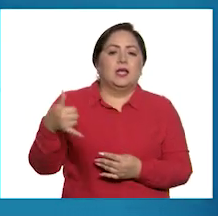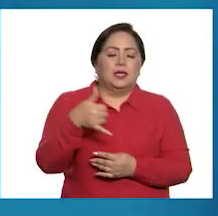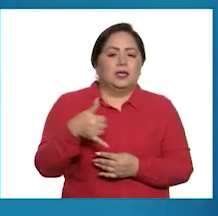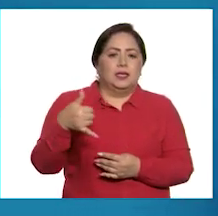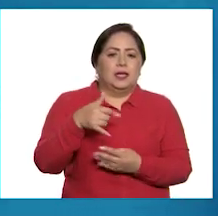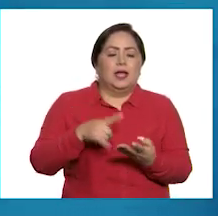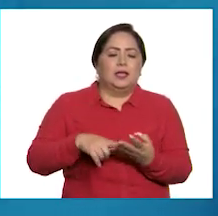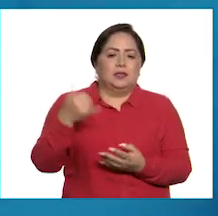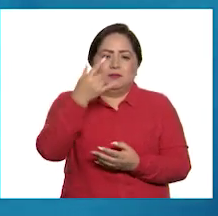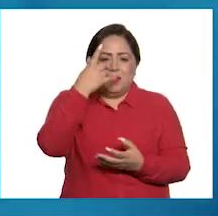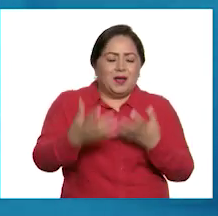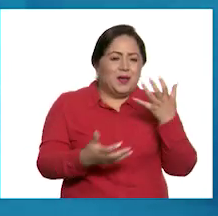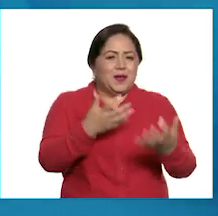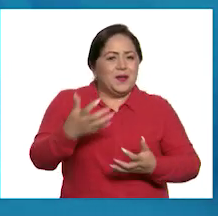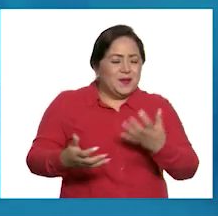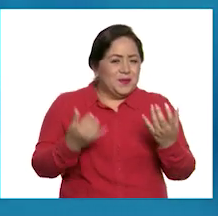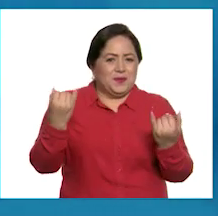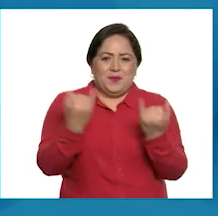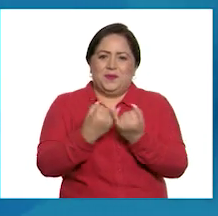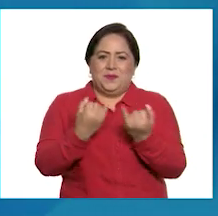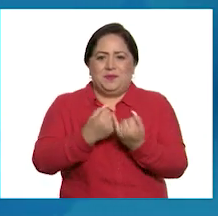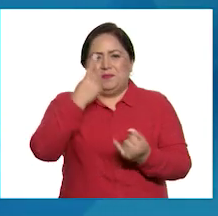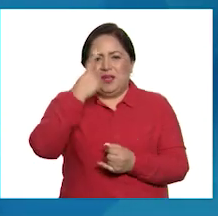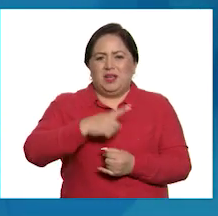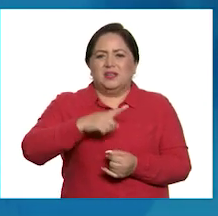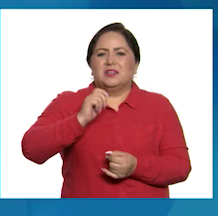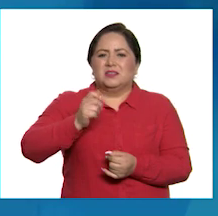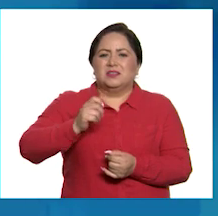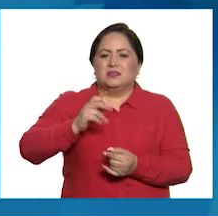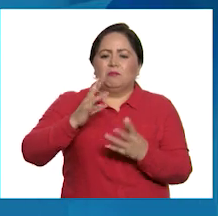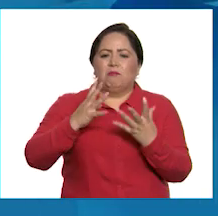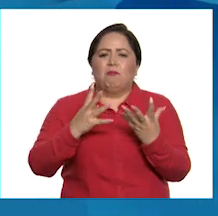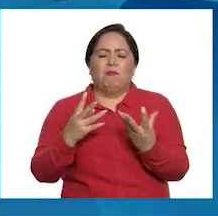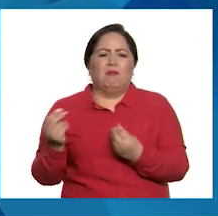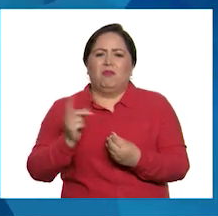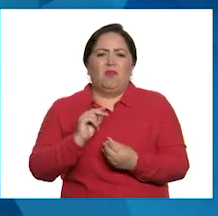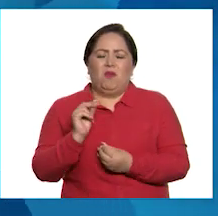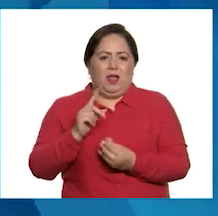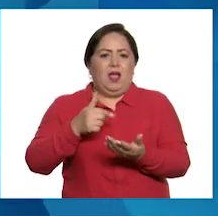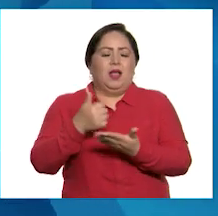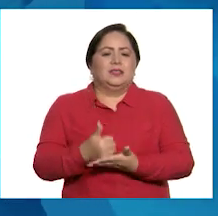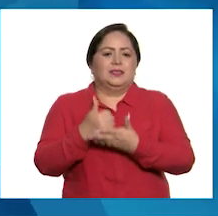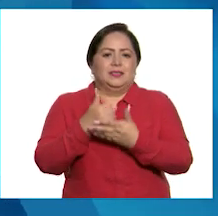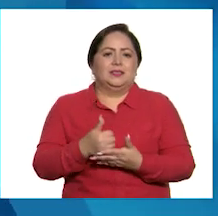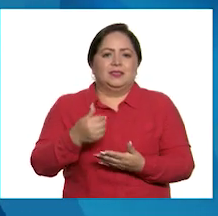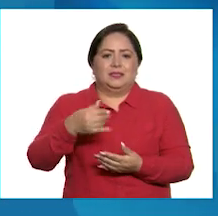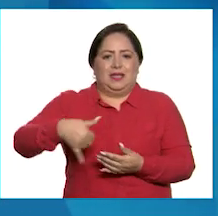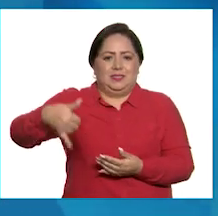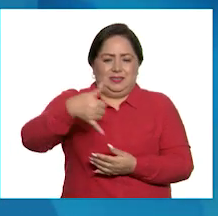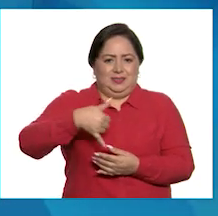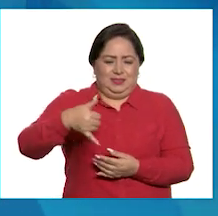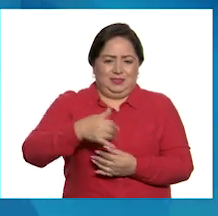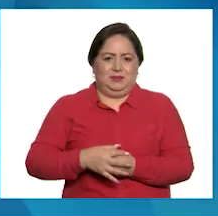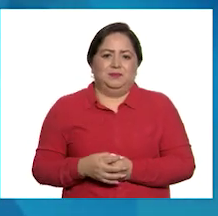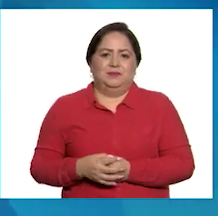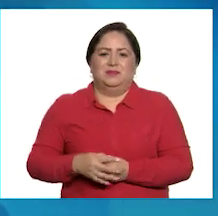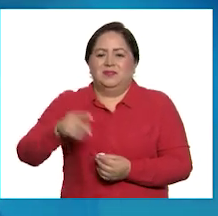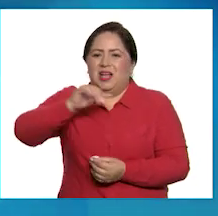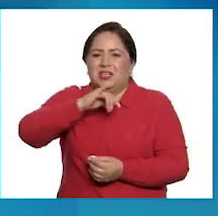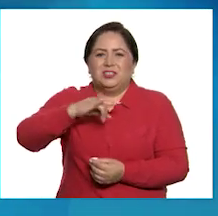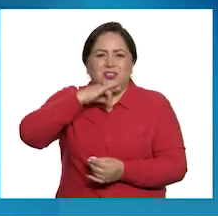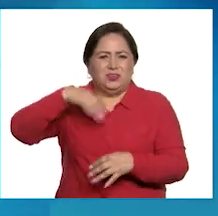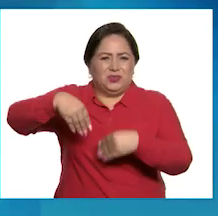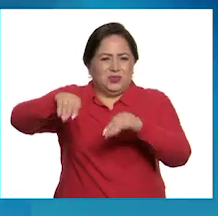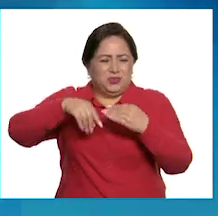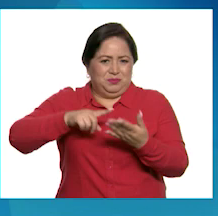El tercer proceso es el aceite, que impide que los microorganismos invadan y descompongan los alimentos escabechados.